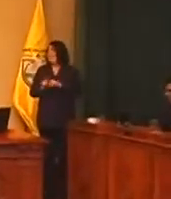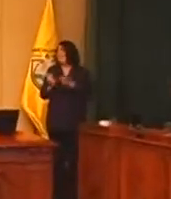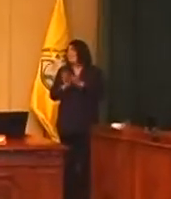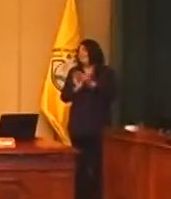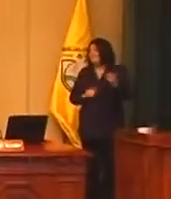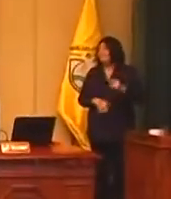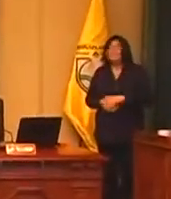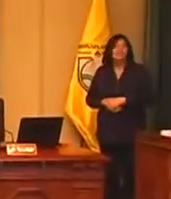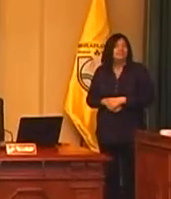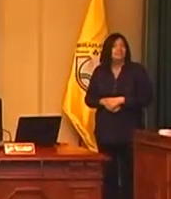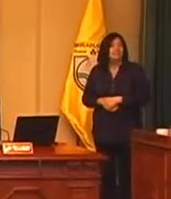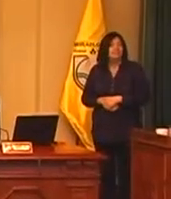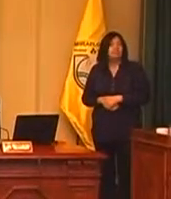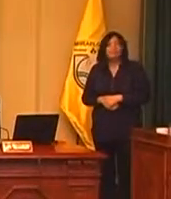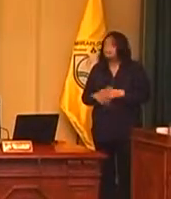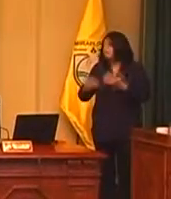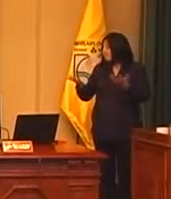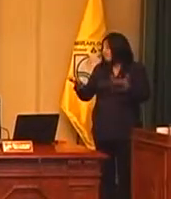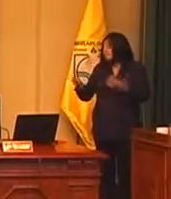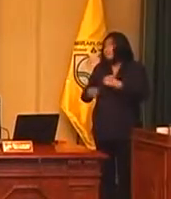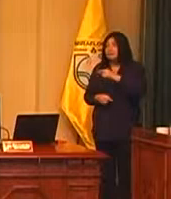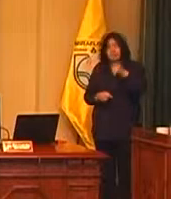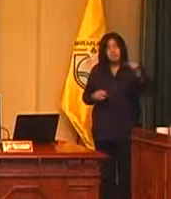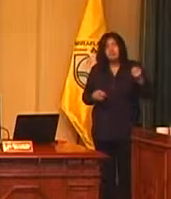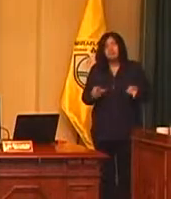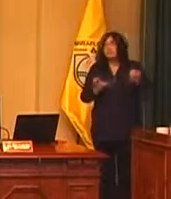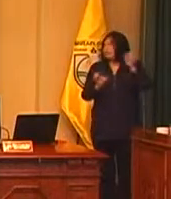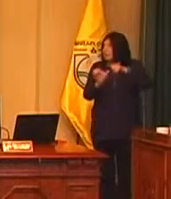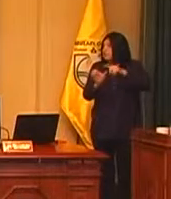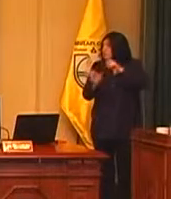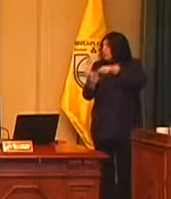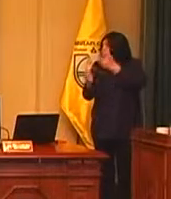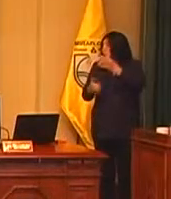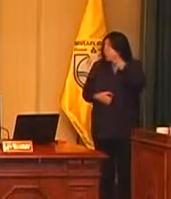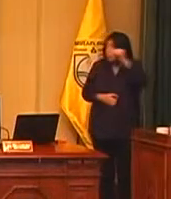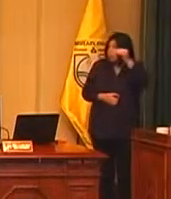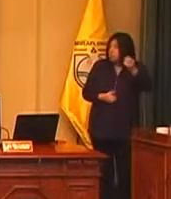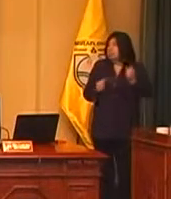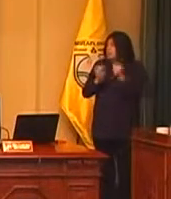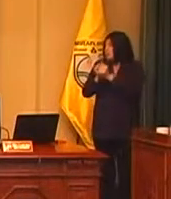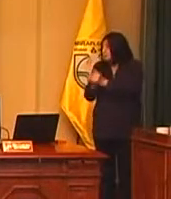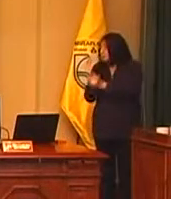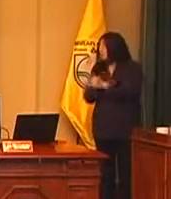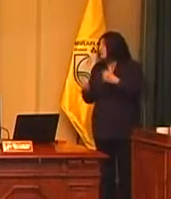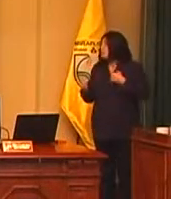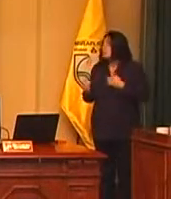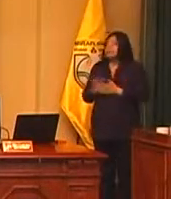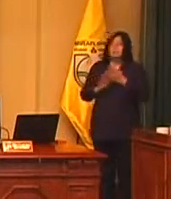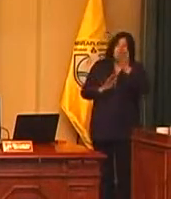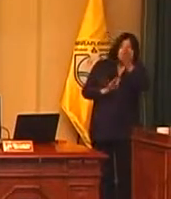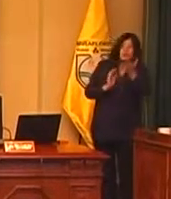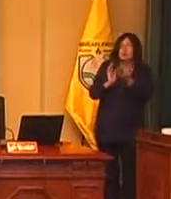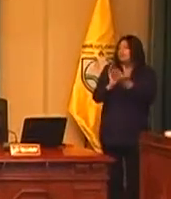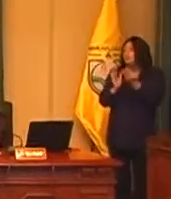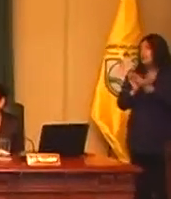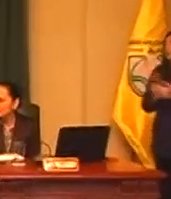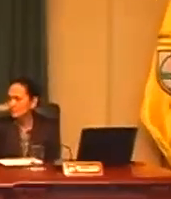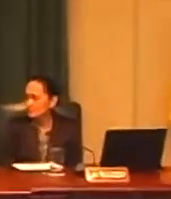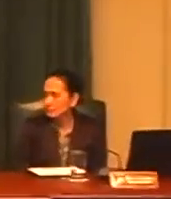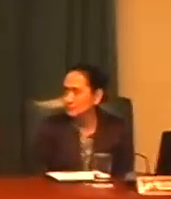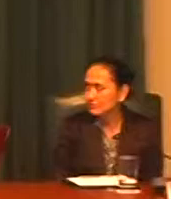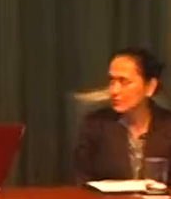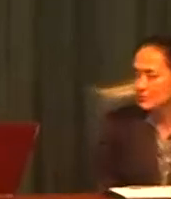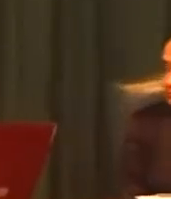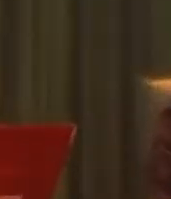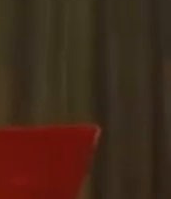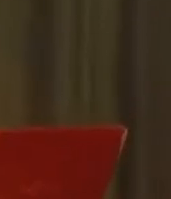pie por eso. Entonces, fíjense, tenemos este tema participativo con jóvenes que me acompañan. Yo voy a colegios, hay un programa que se llama El